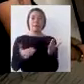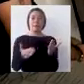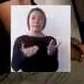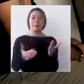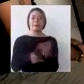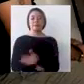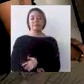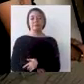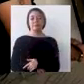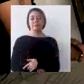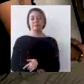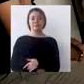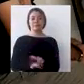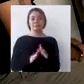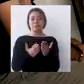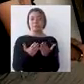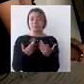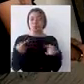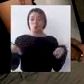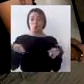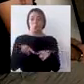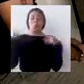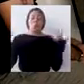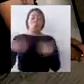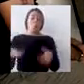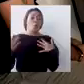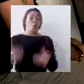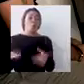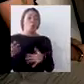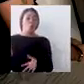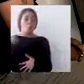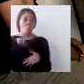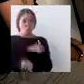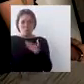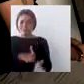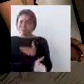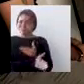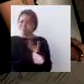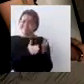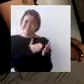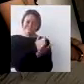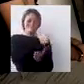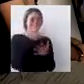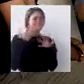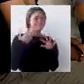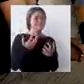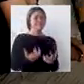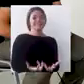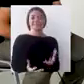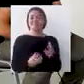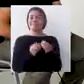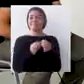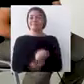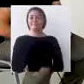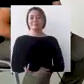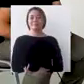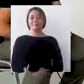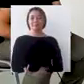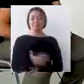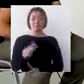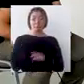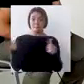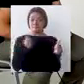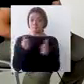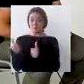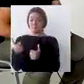en manga, que encantó, que la gente era pidiendo la continuación a través del chat. Muy bien. Jorge, ya para